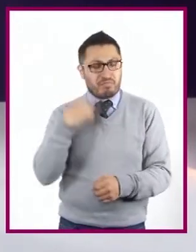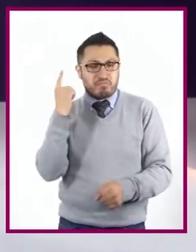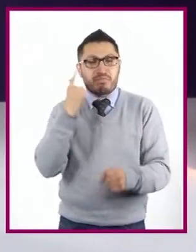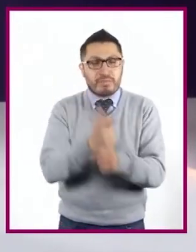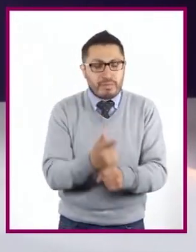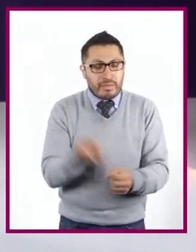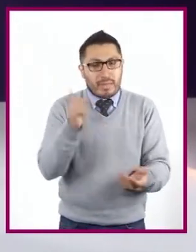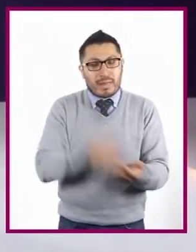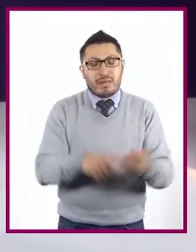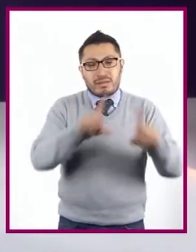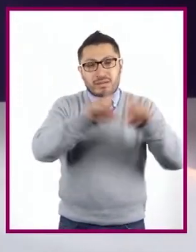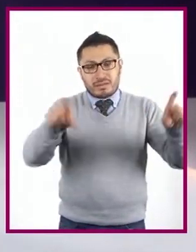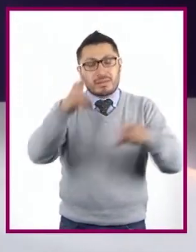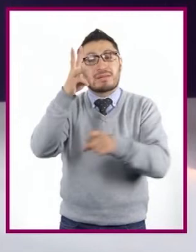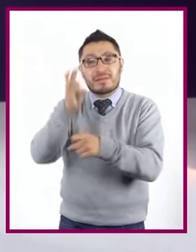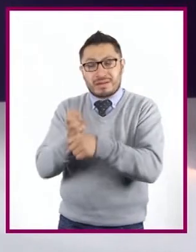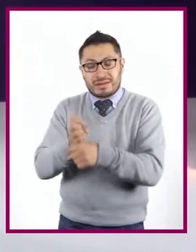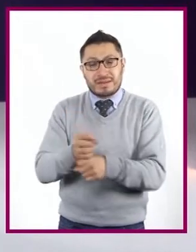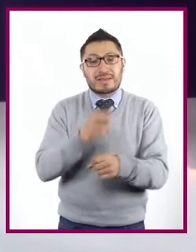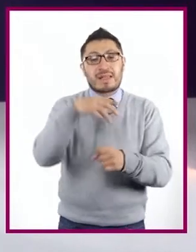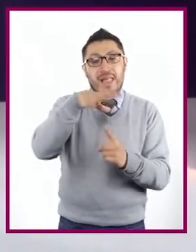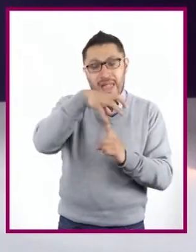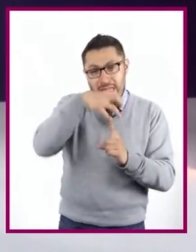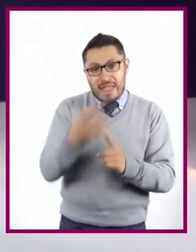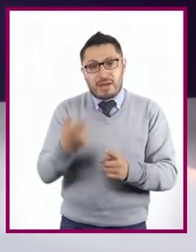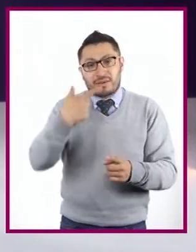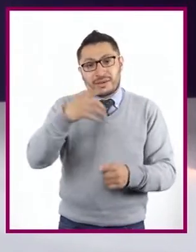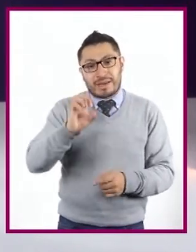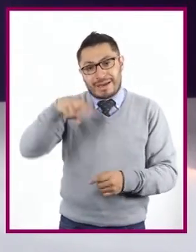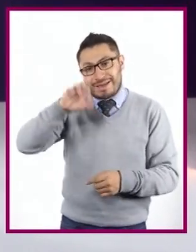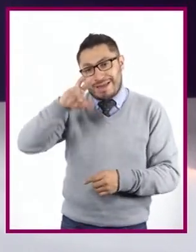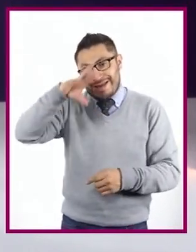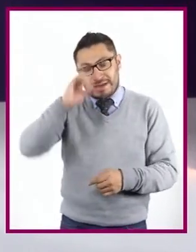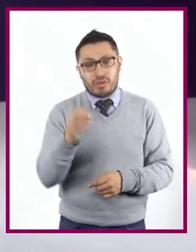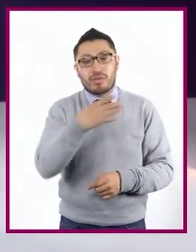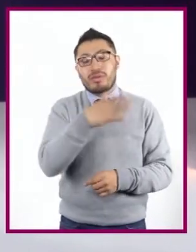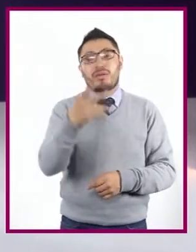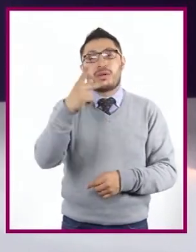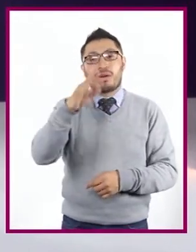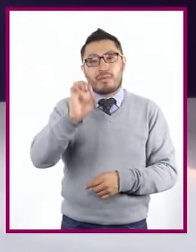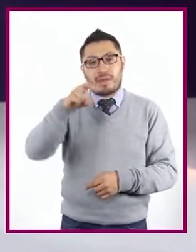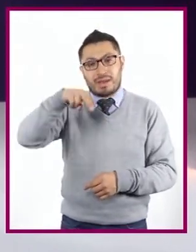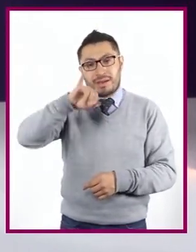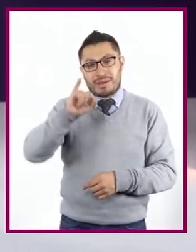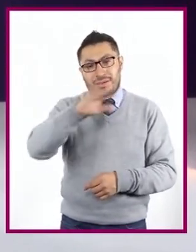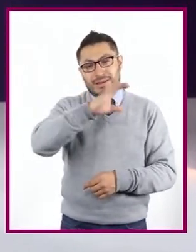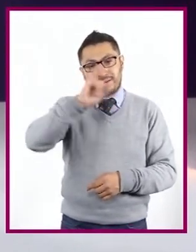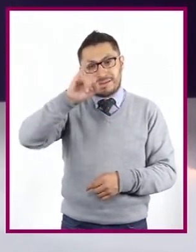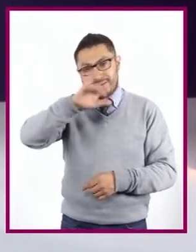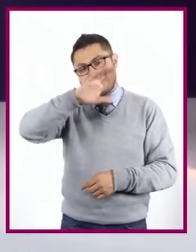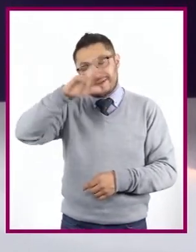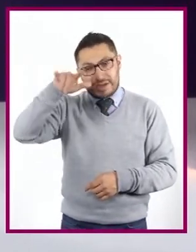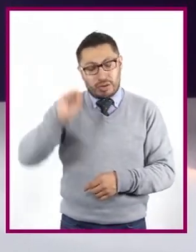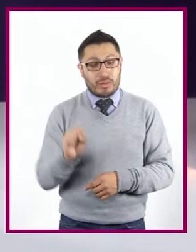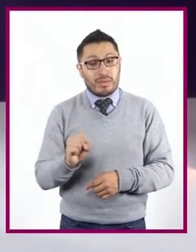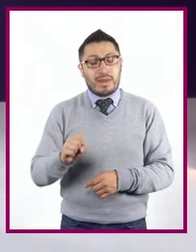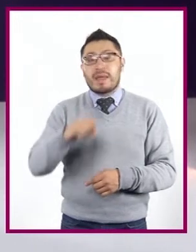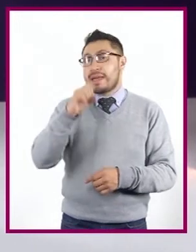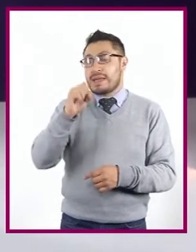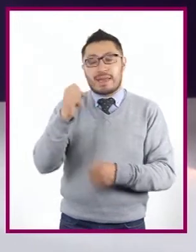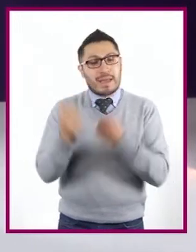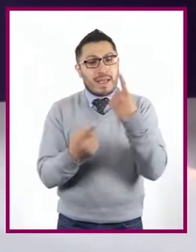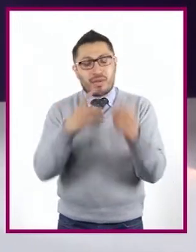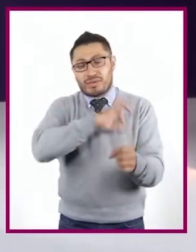identifico en el tercer párrafo. Los hongos del género Penicillium aspergillus y algunas especies de Cándida